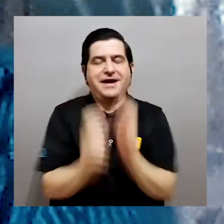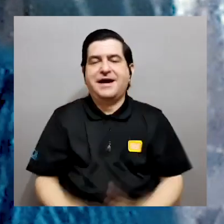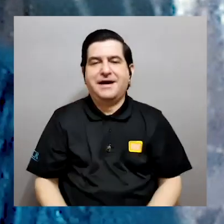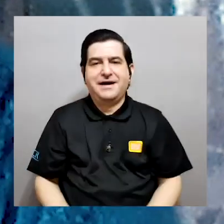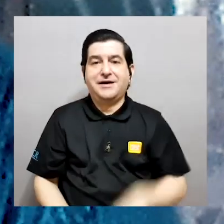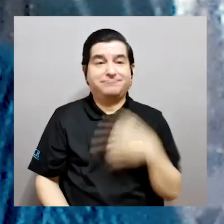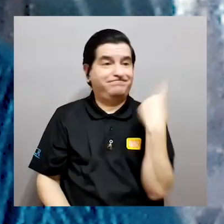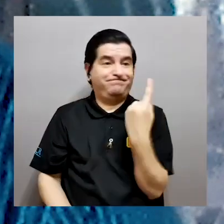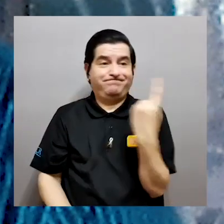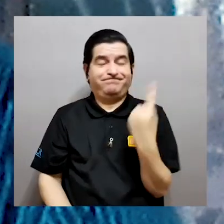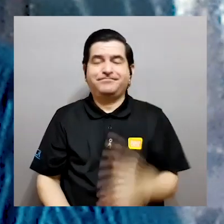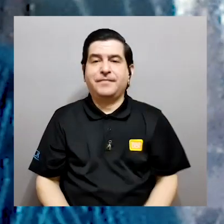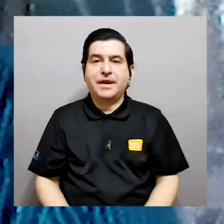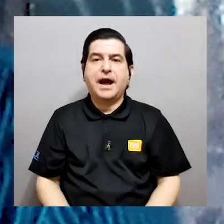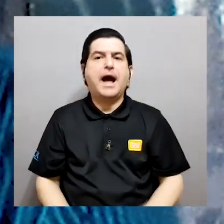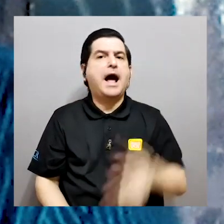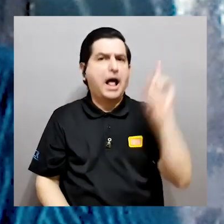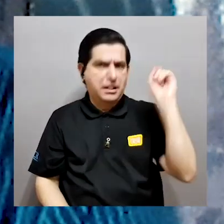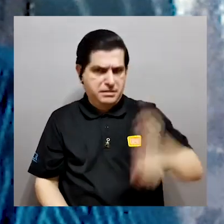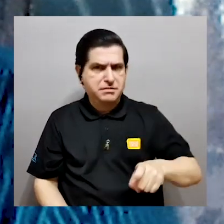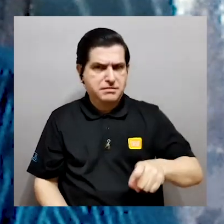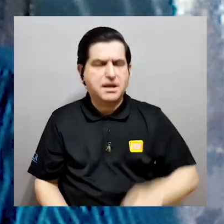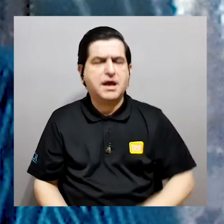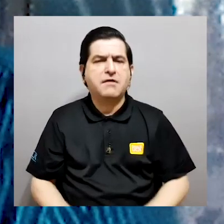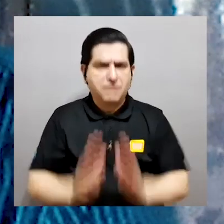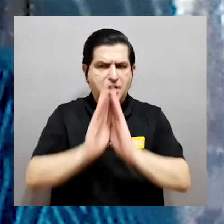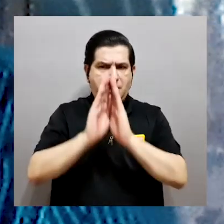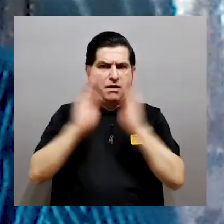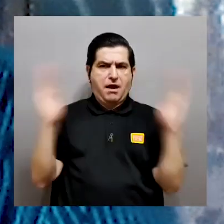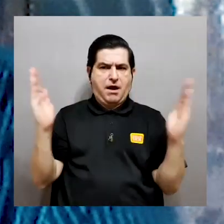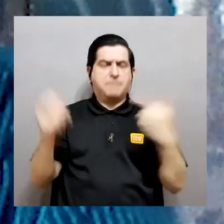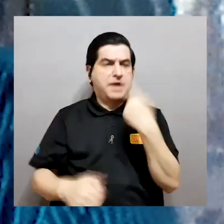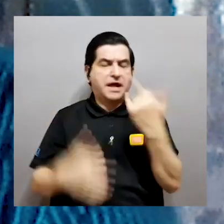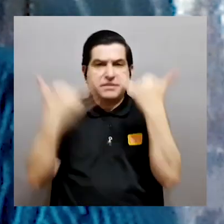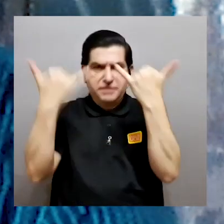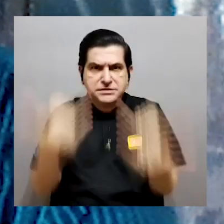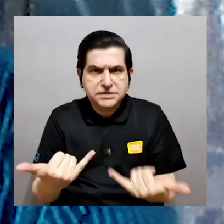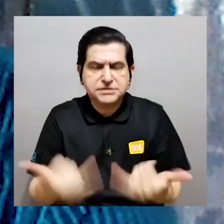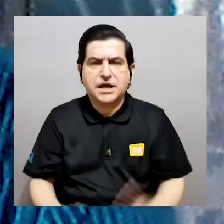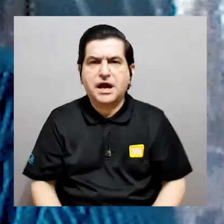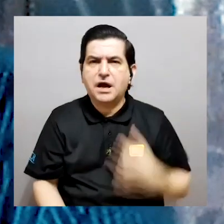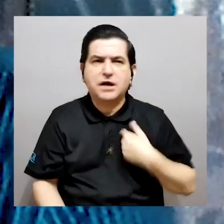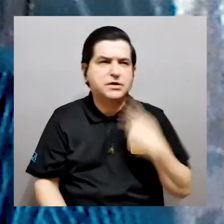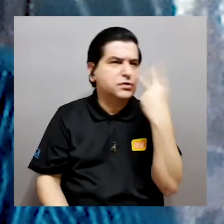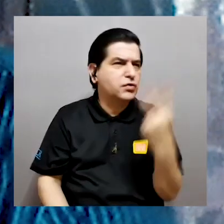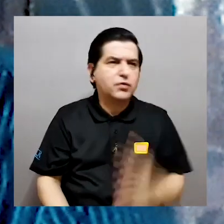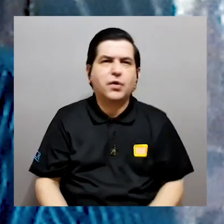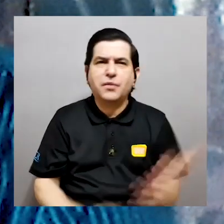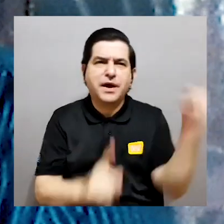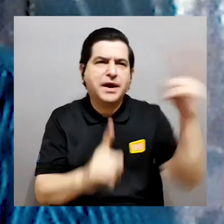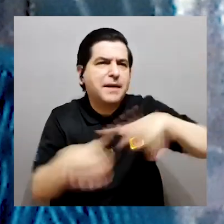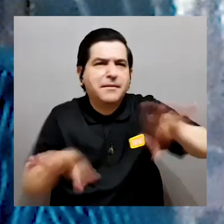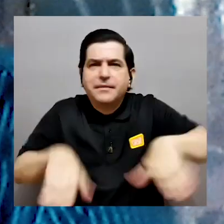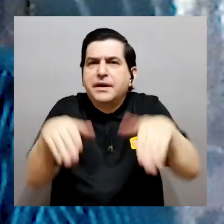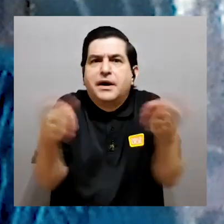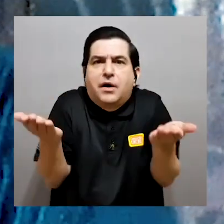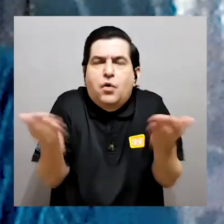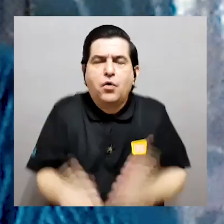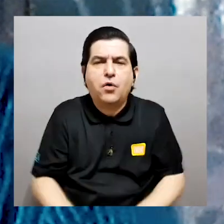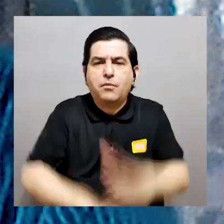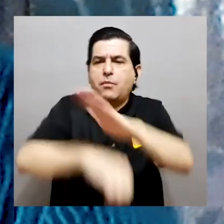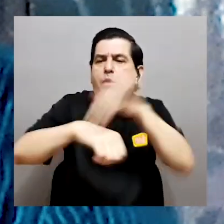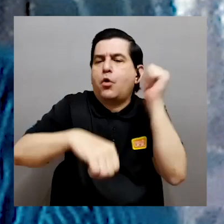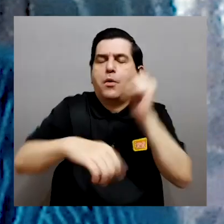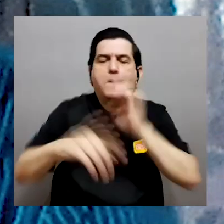forma. Debe ser, eso sí, lo suficientemente amplia, como ya lo han mencionado. No he visto operativamente cómo funciona,